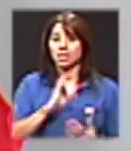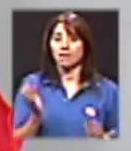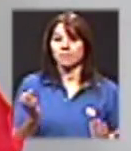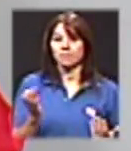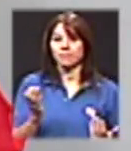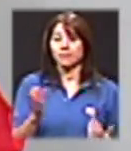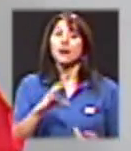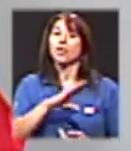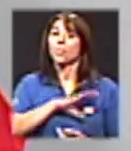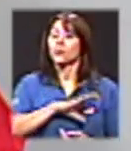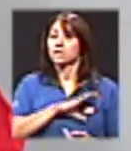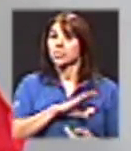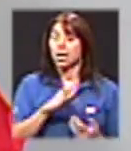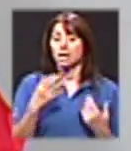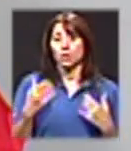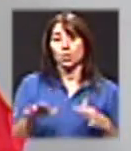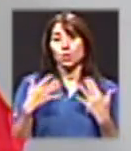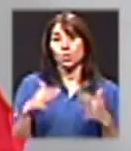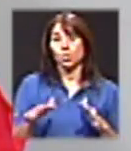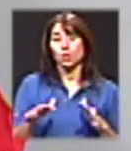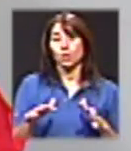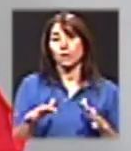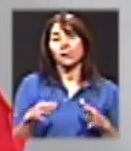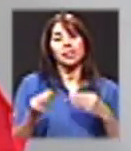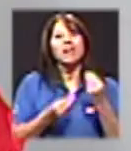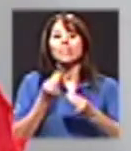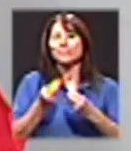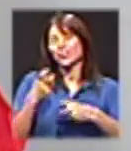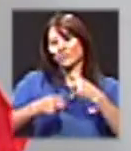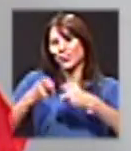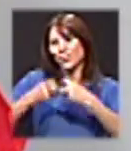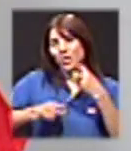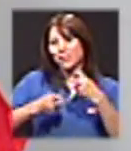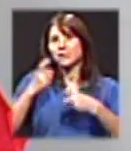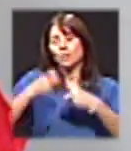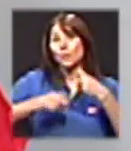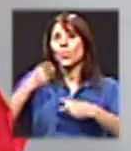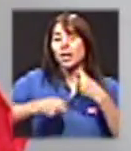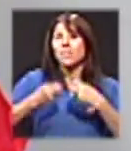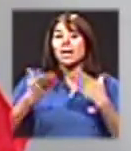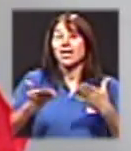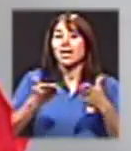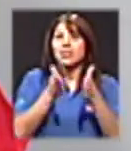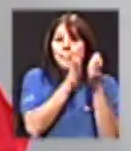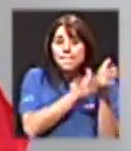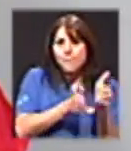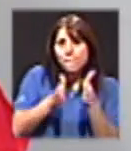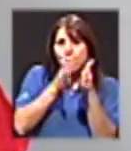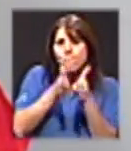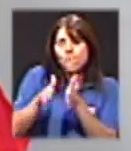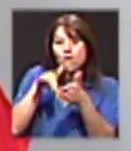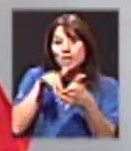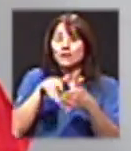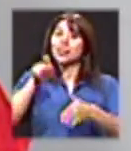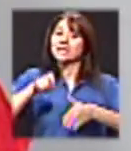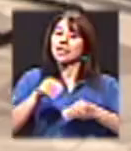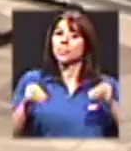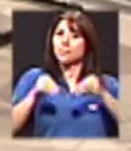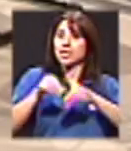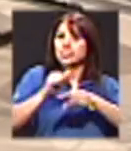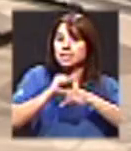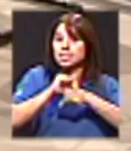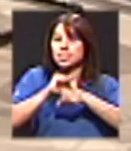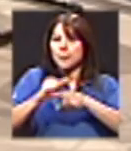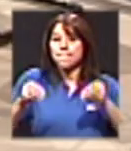bueno, el gran problema también es un tema de formación, ¿verdad? Nosotros necesitamos tener policías mejor capacitadas y mejor entrenadas. Pero si